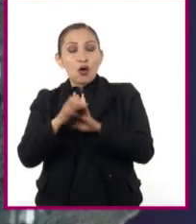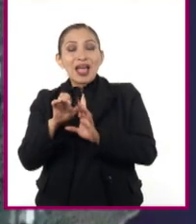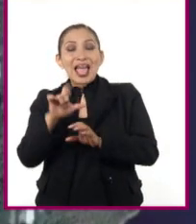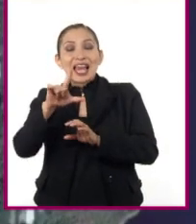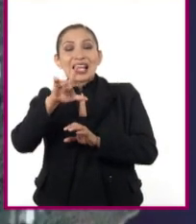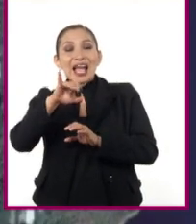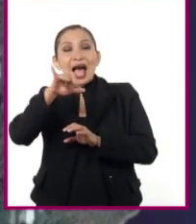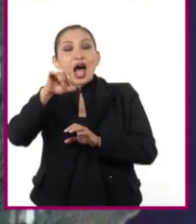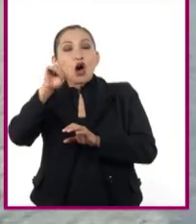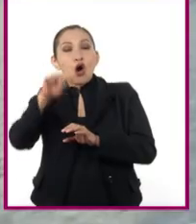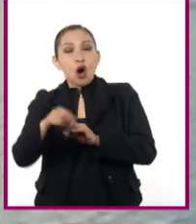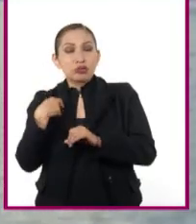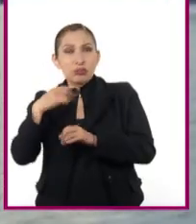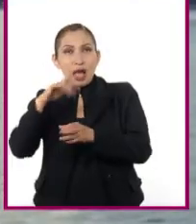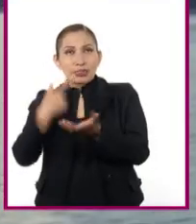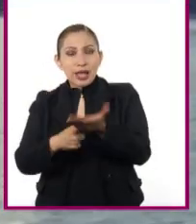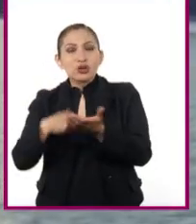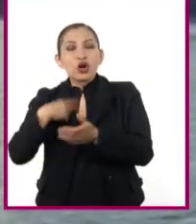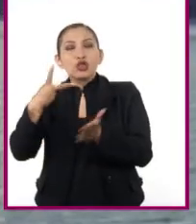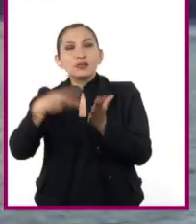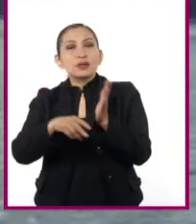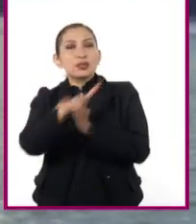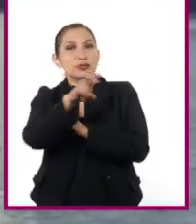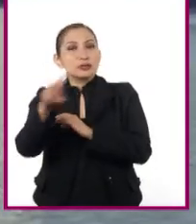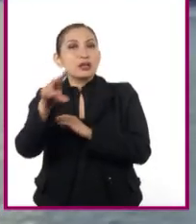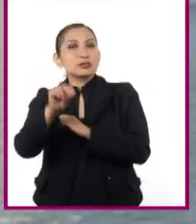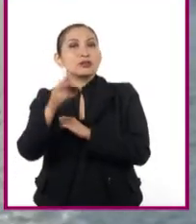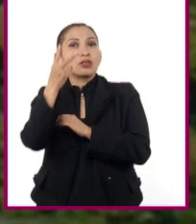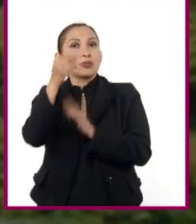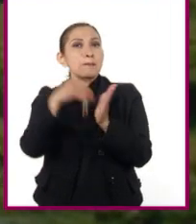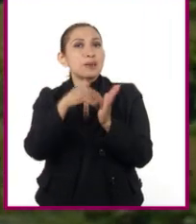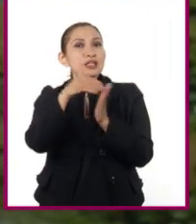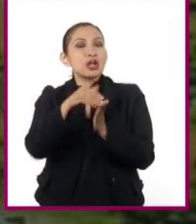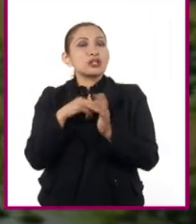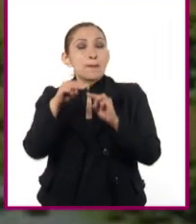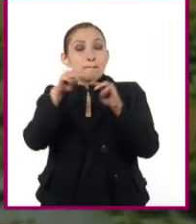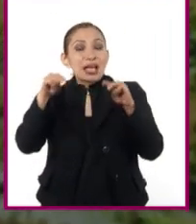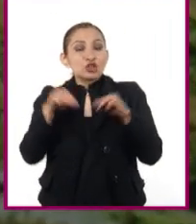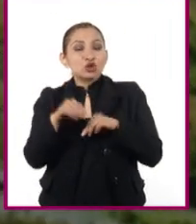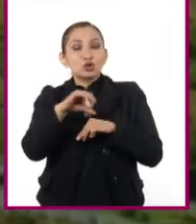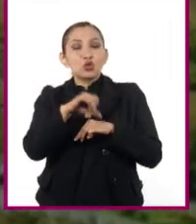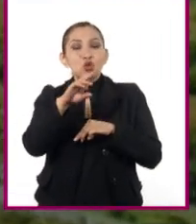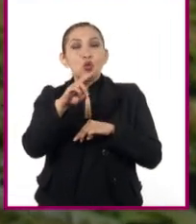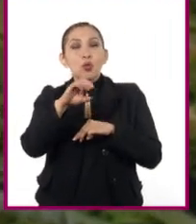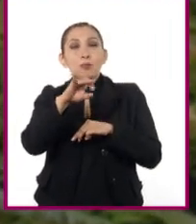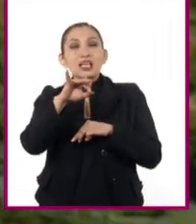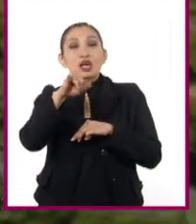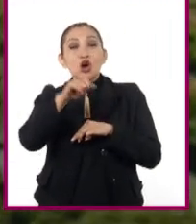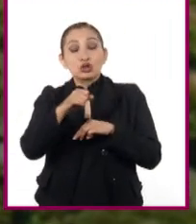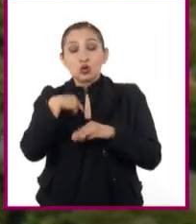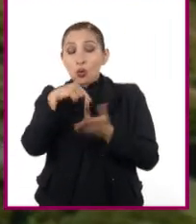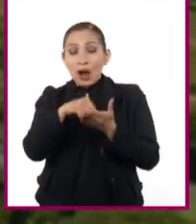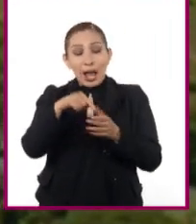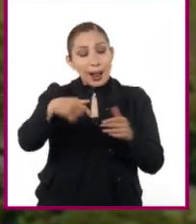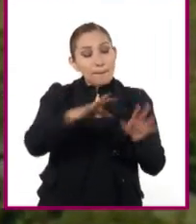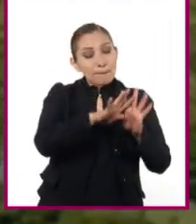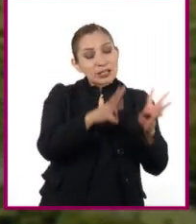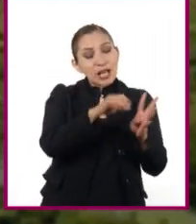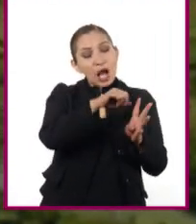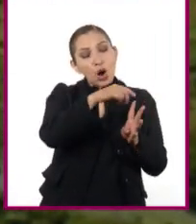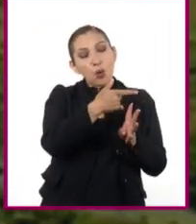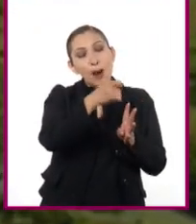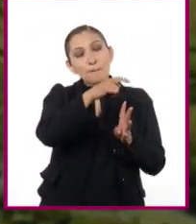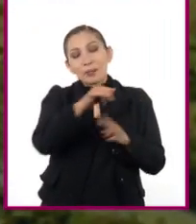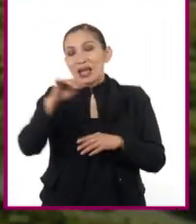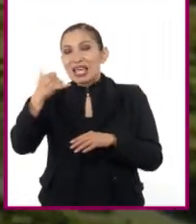Cajón. Su capacidad útil es de 2.282 millones de metros cúbicos. Se sitúa entre las presas